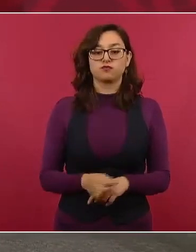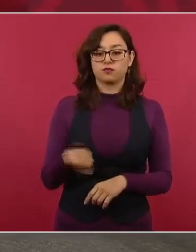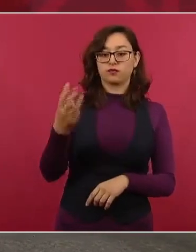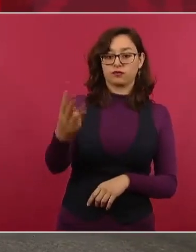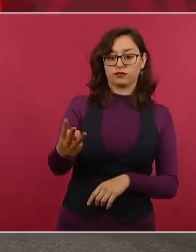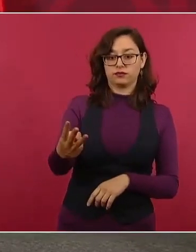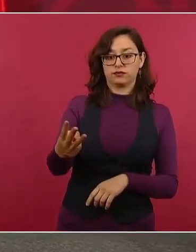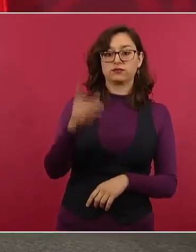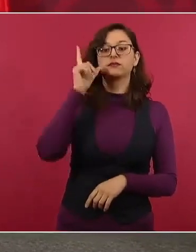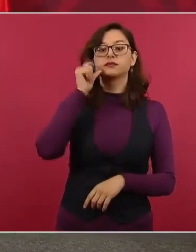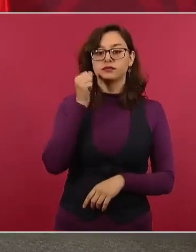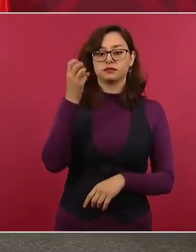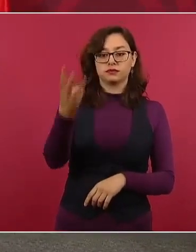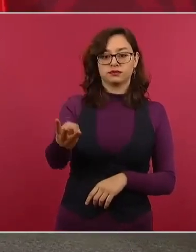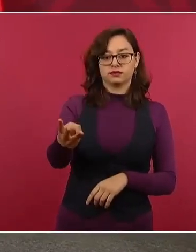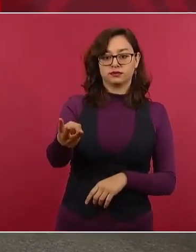tres mañana.